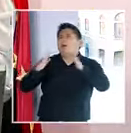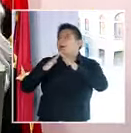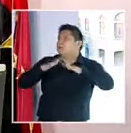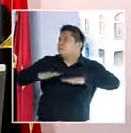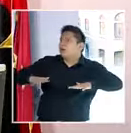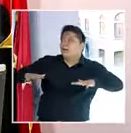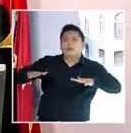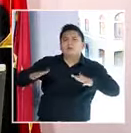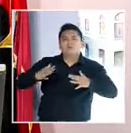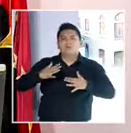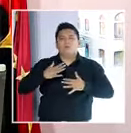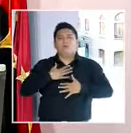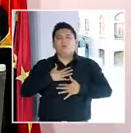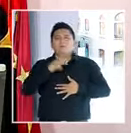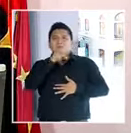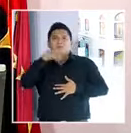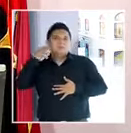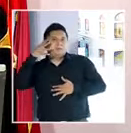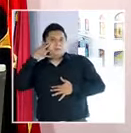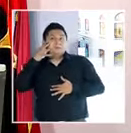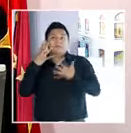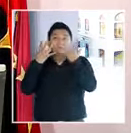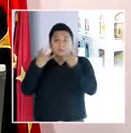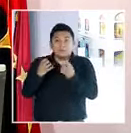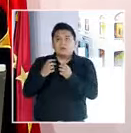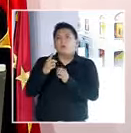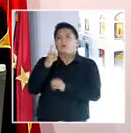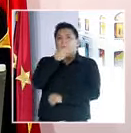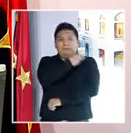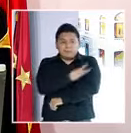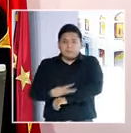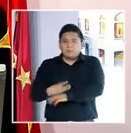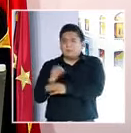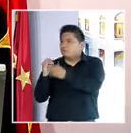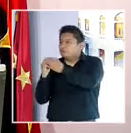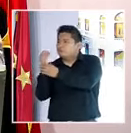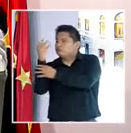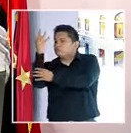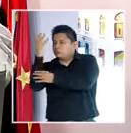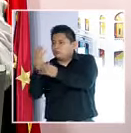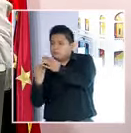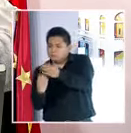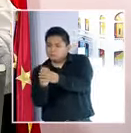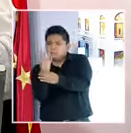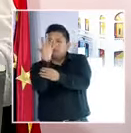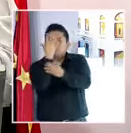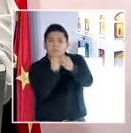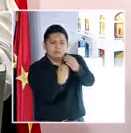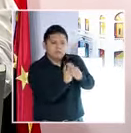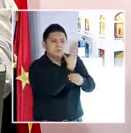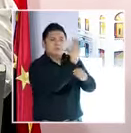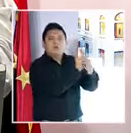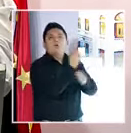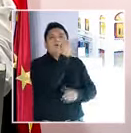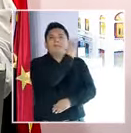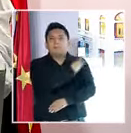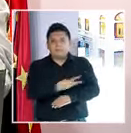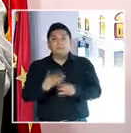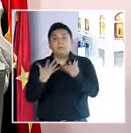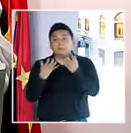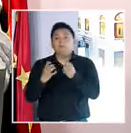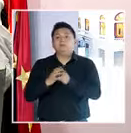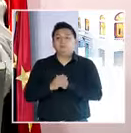que tenemos de sembrar 1 millón de árboles en el departamento norte de Santander.